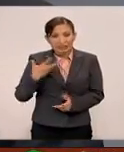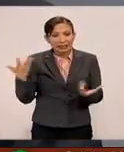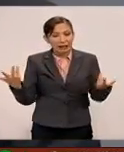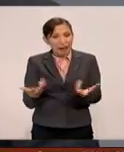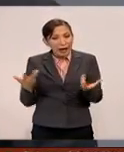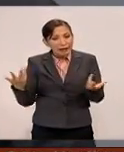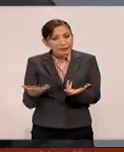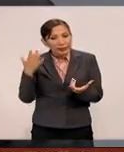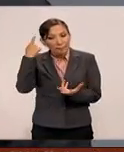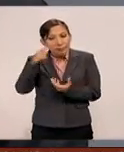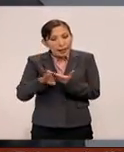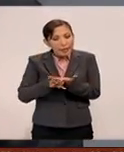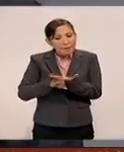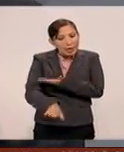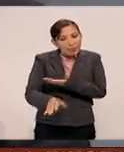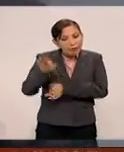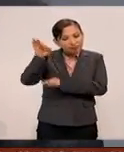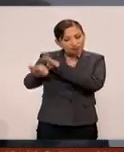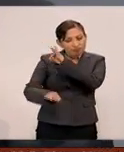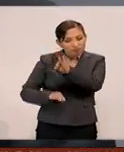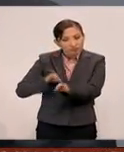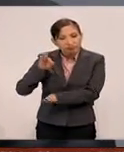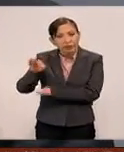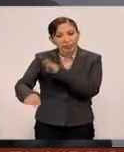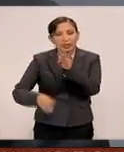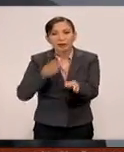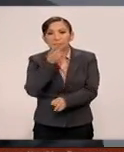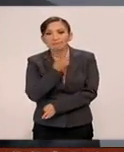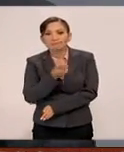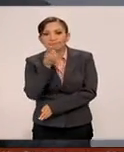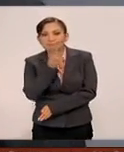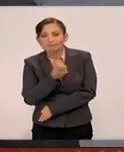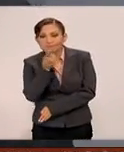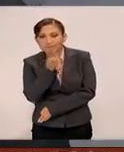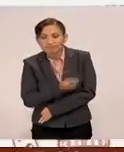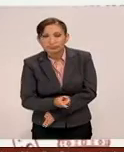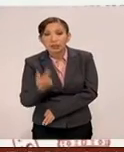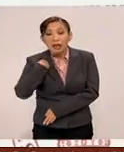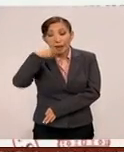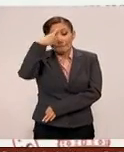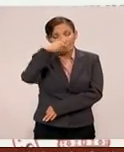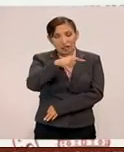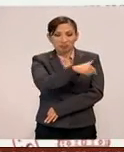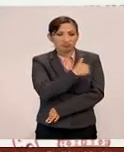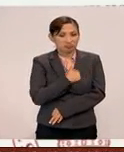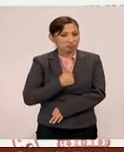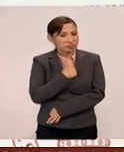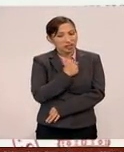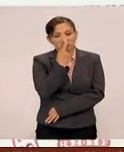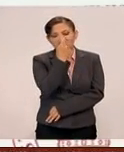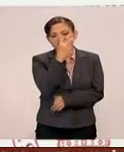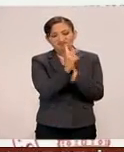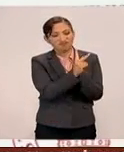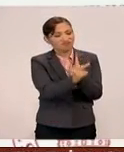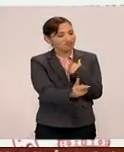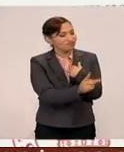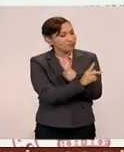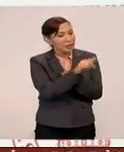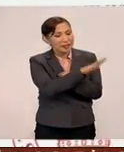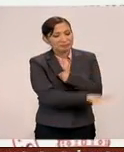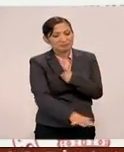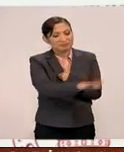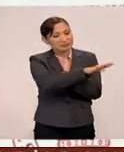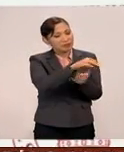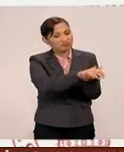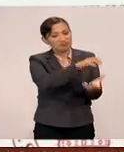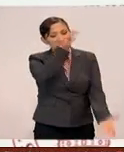hace a la prevención y el tratamiento de la diabetes. México, lamentablemente, es uno de los países en donde